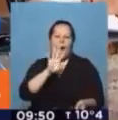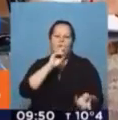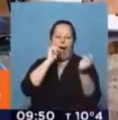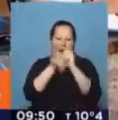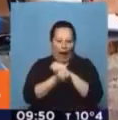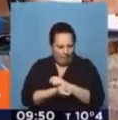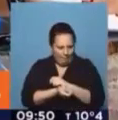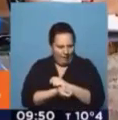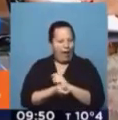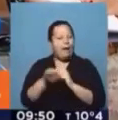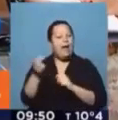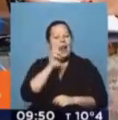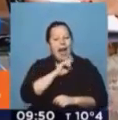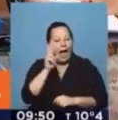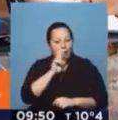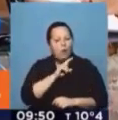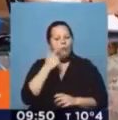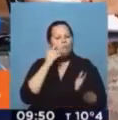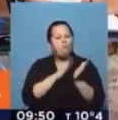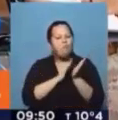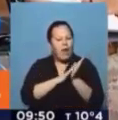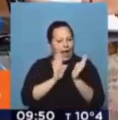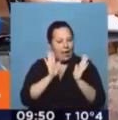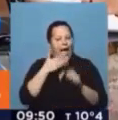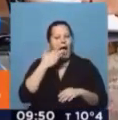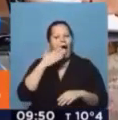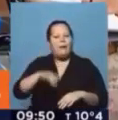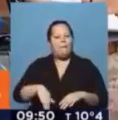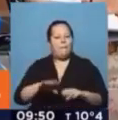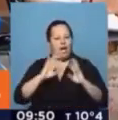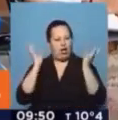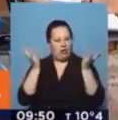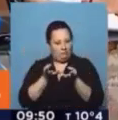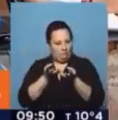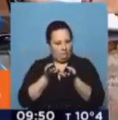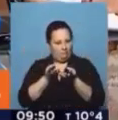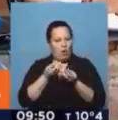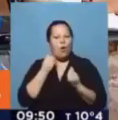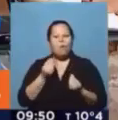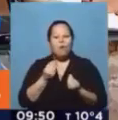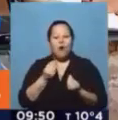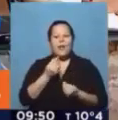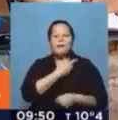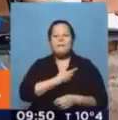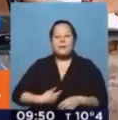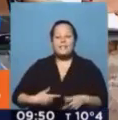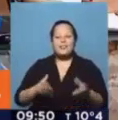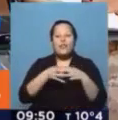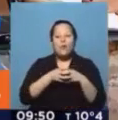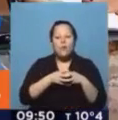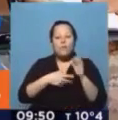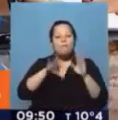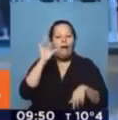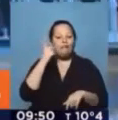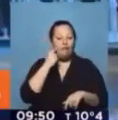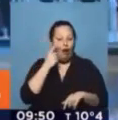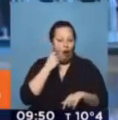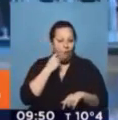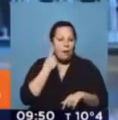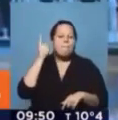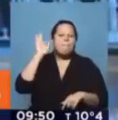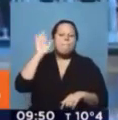reformarlo, pero las mujeres está comprobado que hablamos menos en el recinto. ¿Por qué? Porque los presidentes de bloques generalmente son varones,